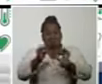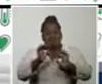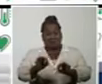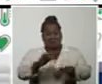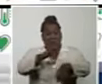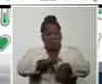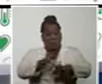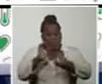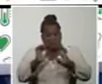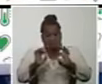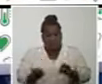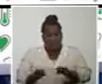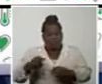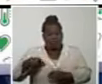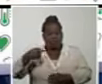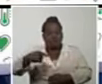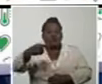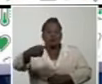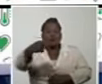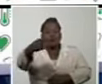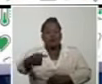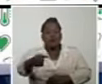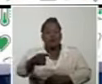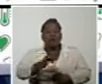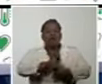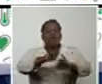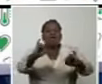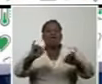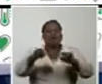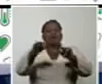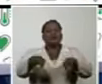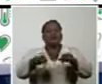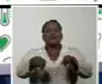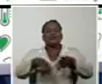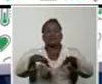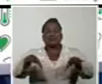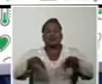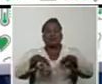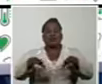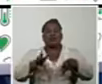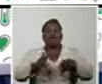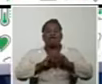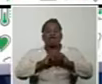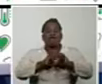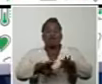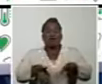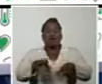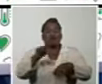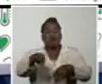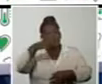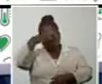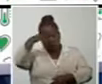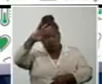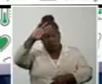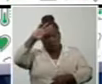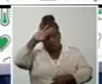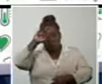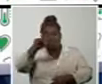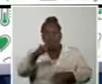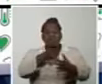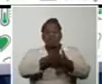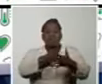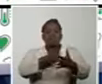hora en cada jornada, ofrecer una actualización de la situación epidemiológica que enfrentan nuestro país y el mundo dado el impacto de